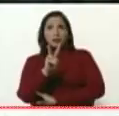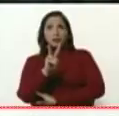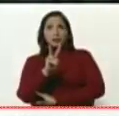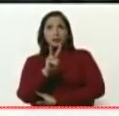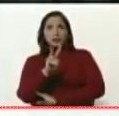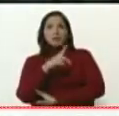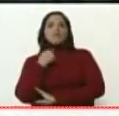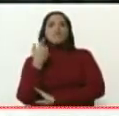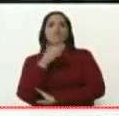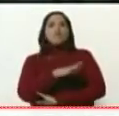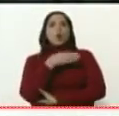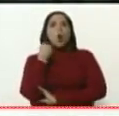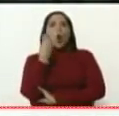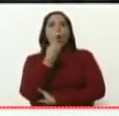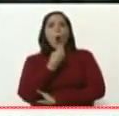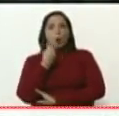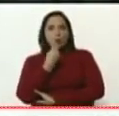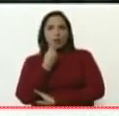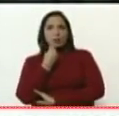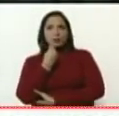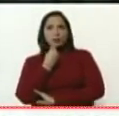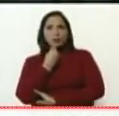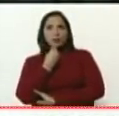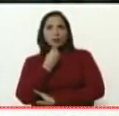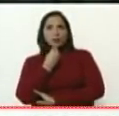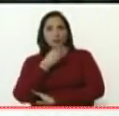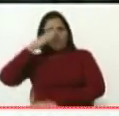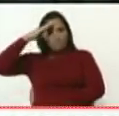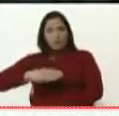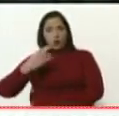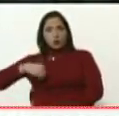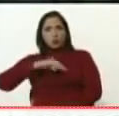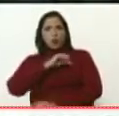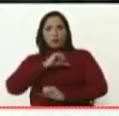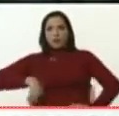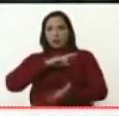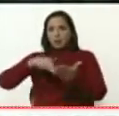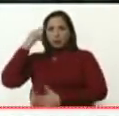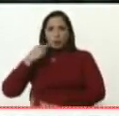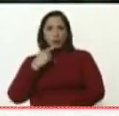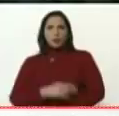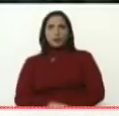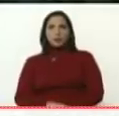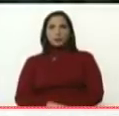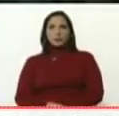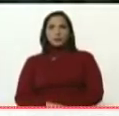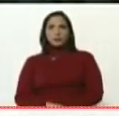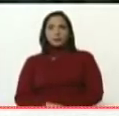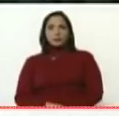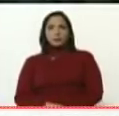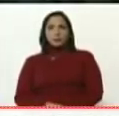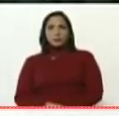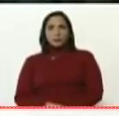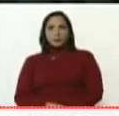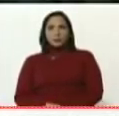la vida de un joven efectivo de nuestra Fuerza Armada Nacional